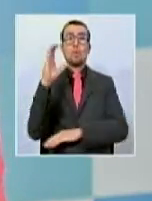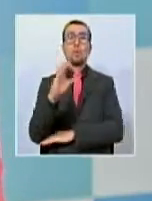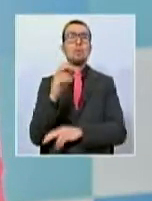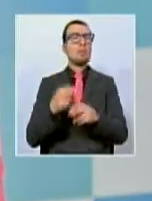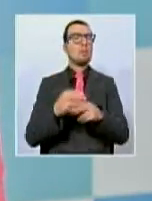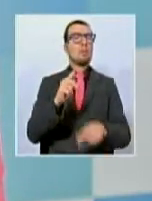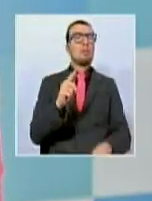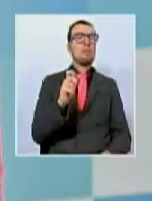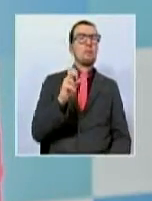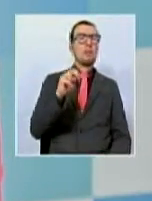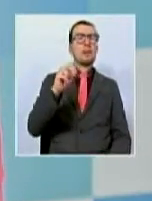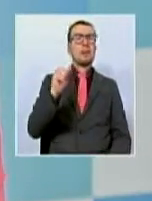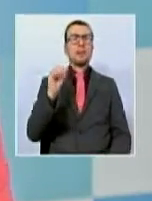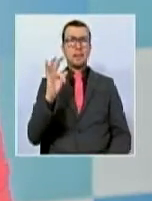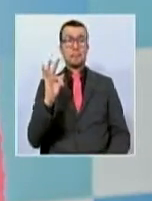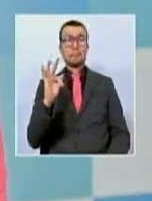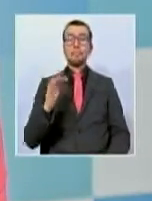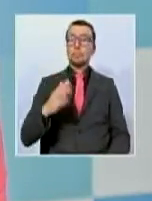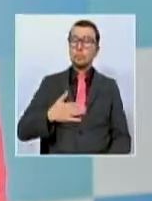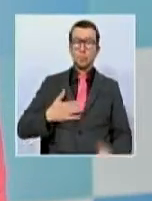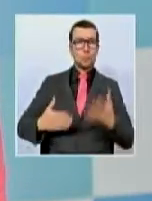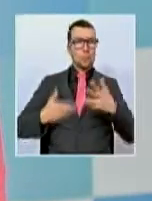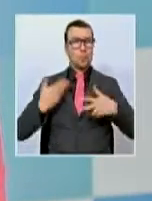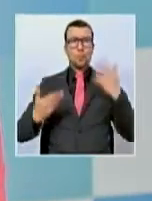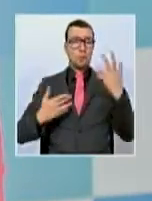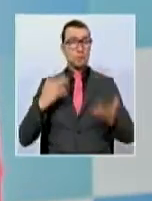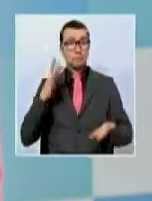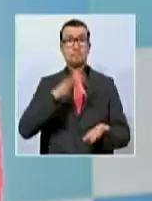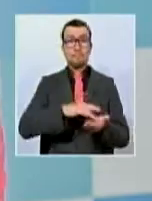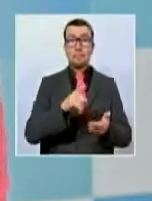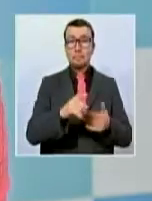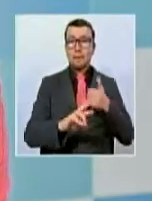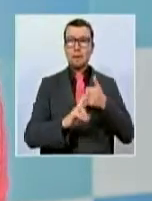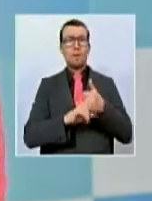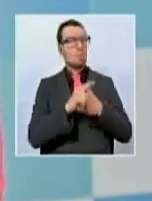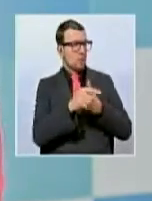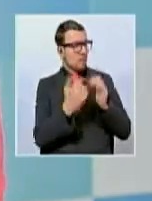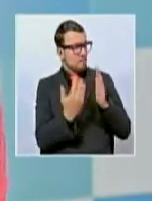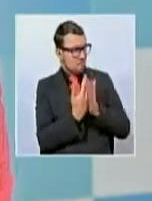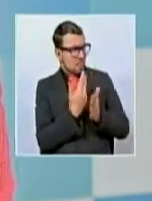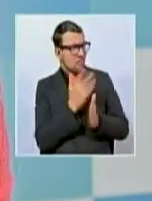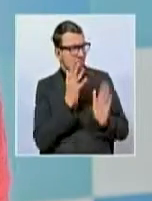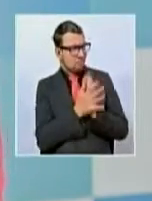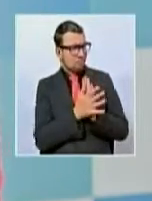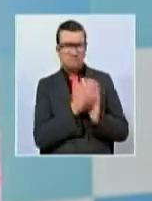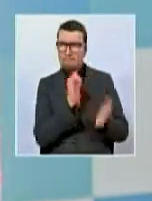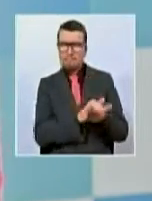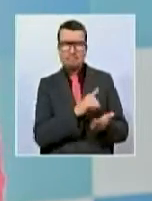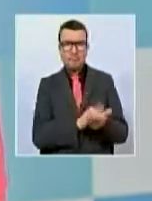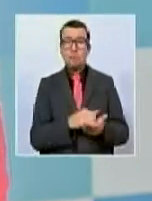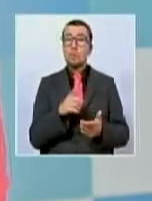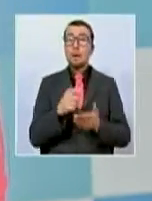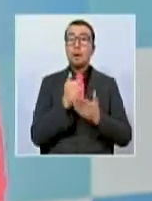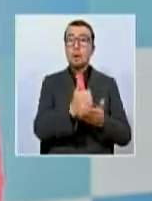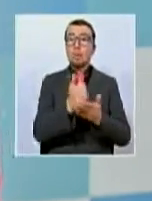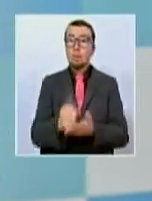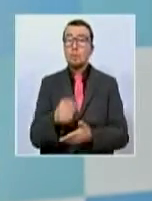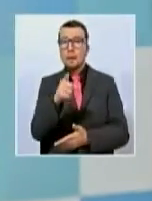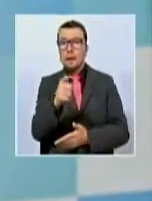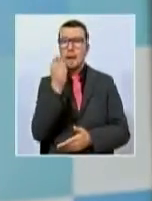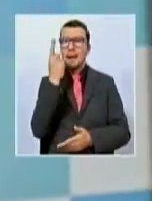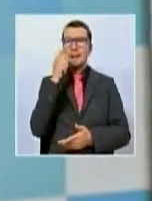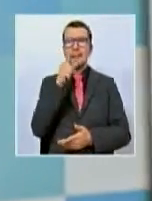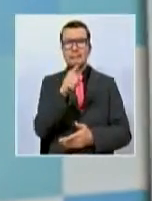FENAL, me complace mucho poder llegar a esta región, a lo que usted acaba de decir, hacer un ejercicio educativo, hacer un ejercicio